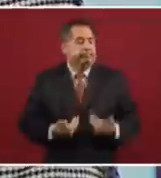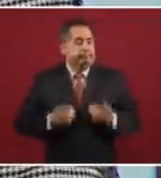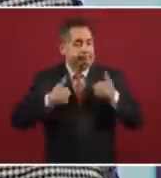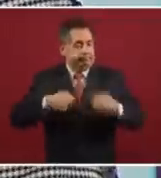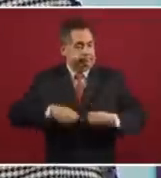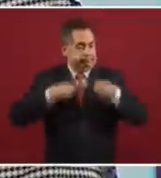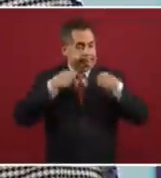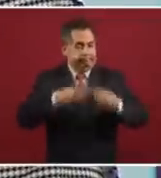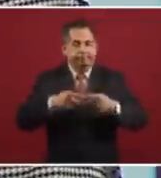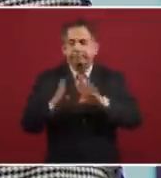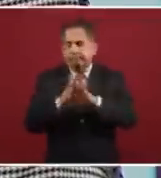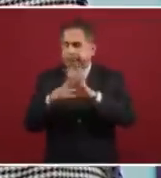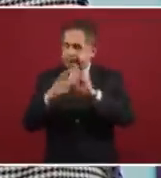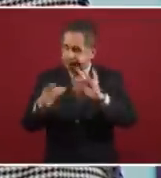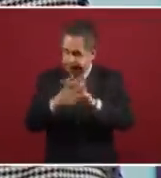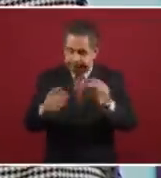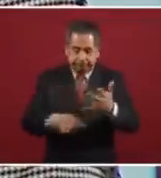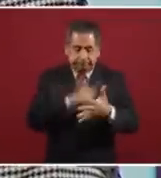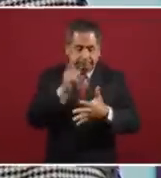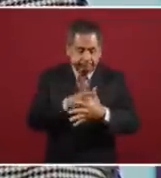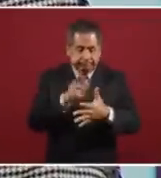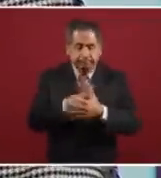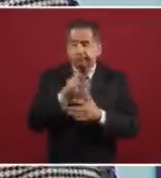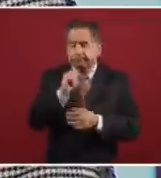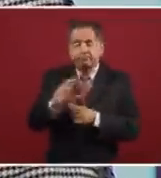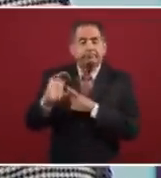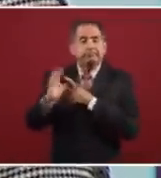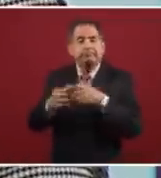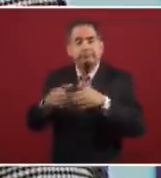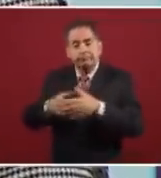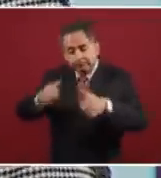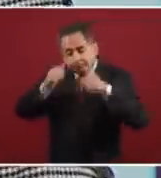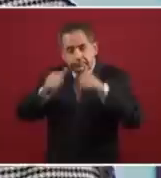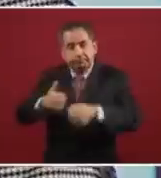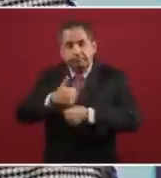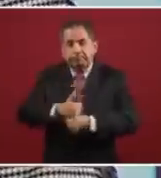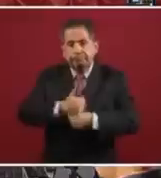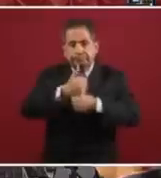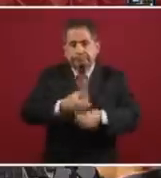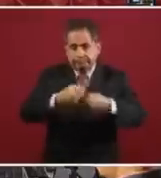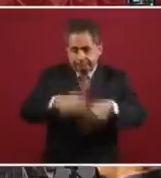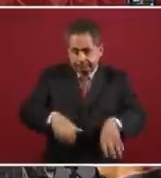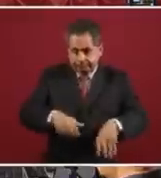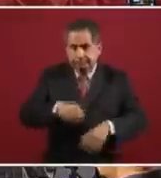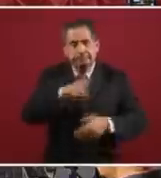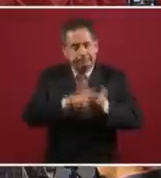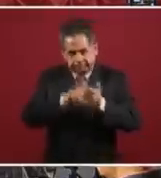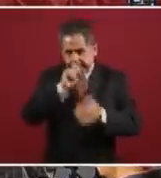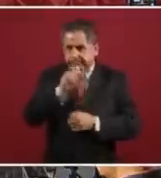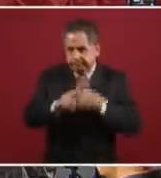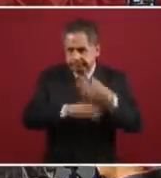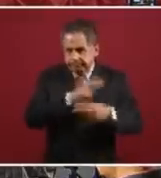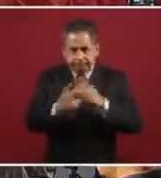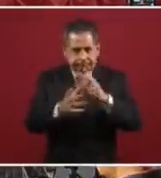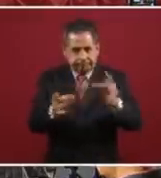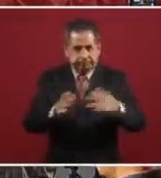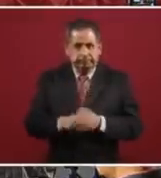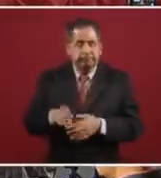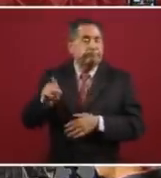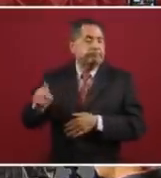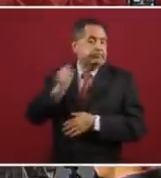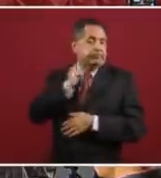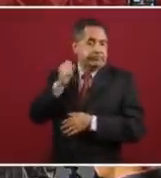y darles cuenta de la Comisión Ejecutiva de Atención a Víctimas. Como todos ustedes saben, está en el Senado